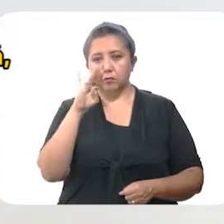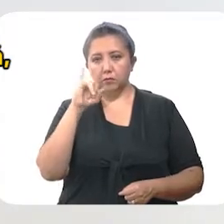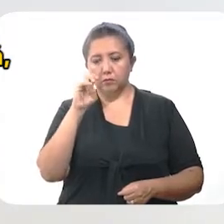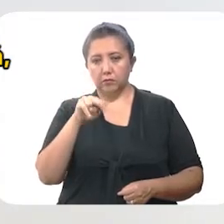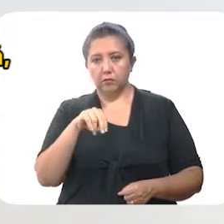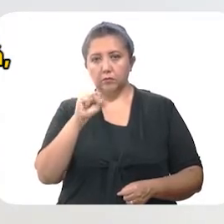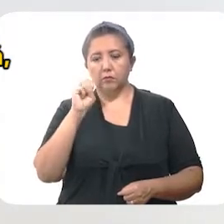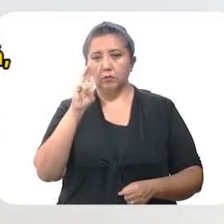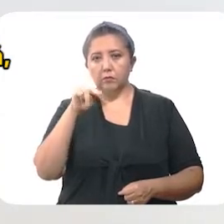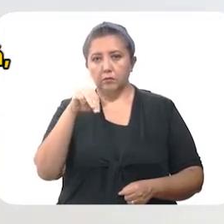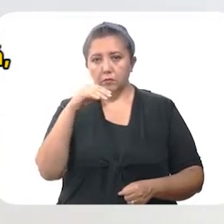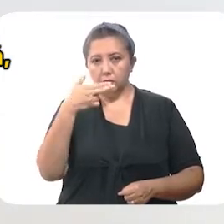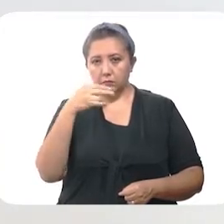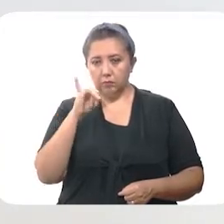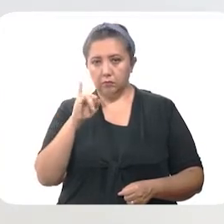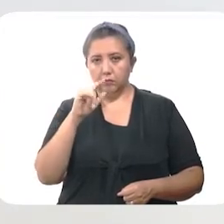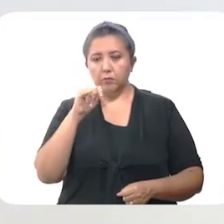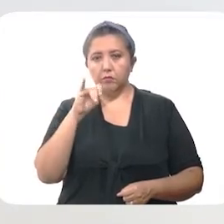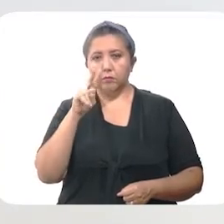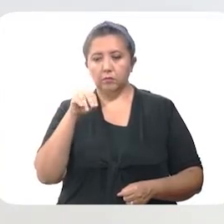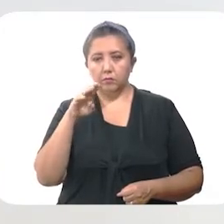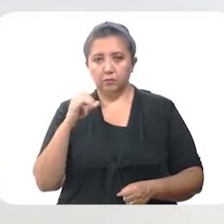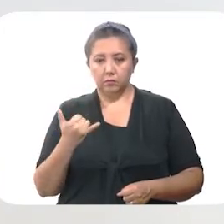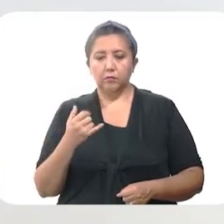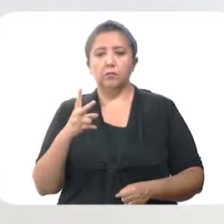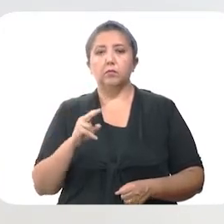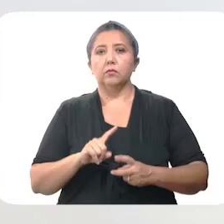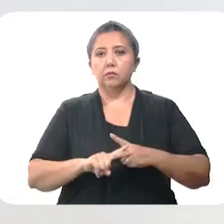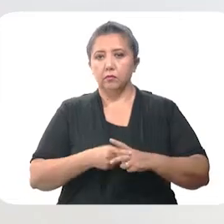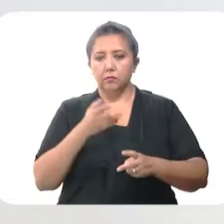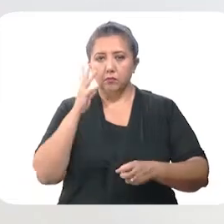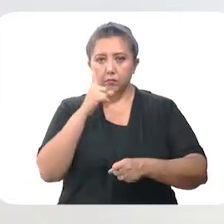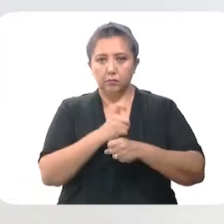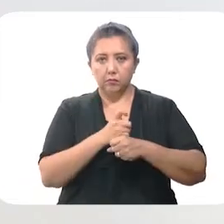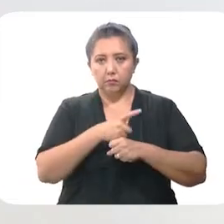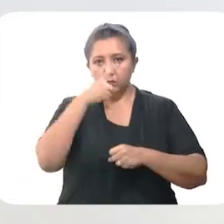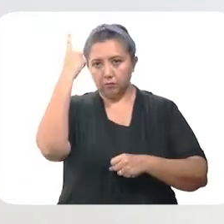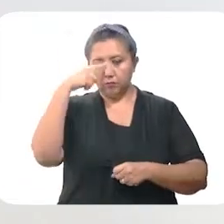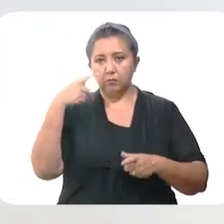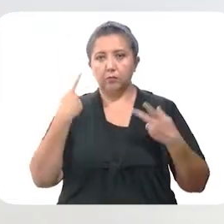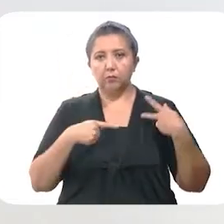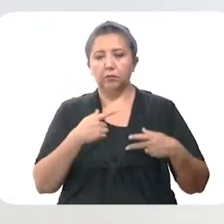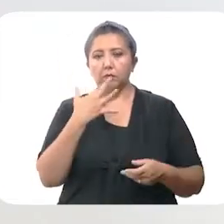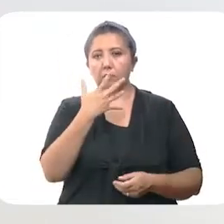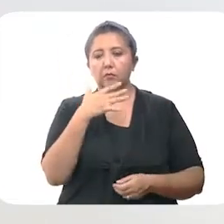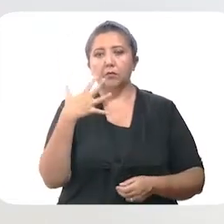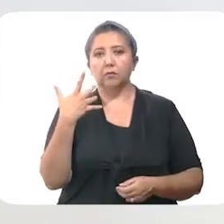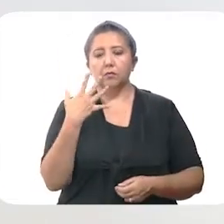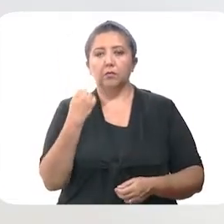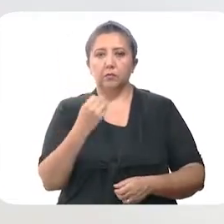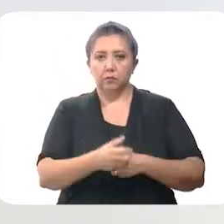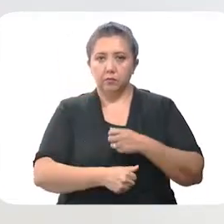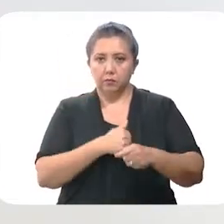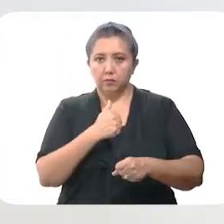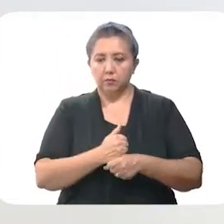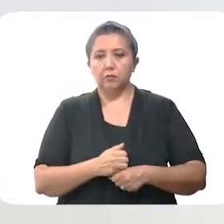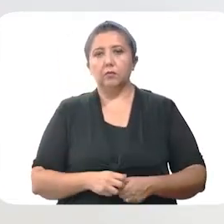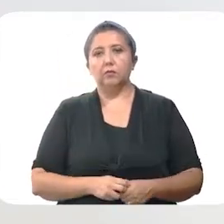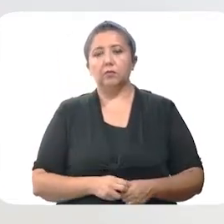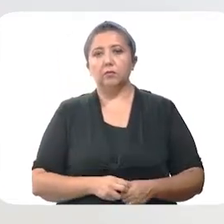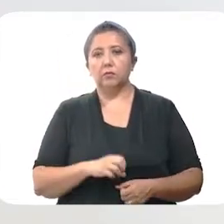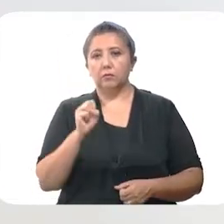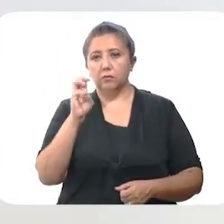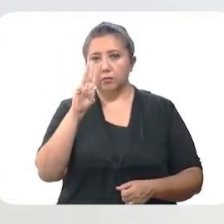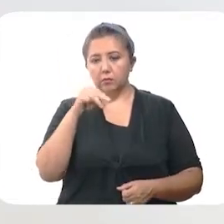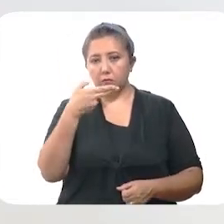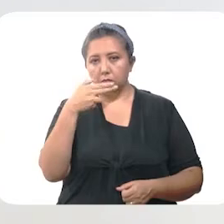Ixil, Samajil y Timucuy. También iniciará la aplicación de las primeras dosis para personas de 50 a 59 años de edad